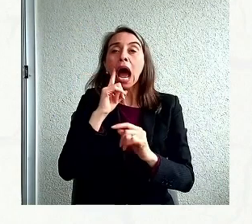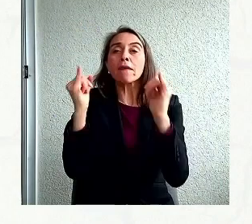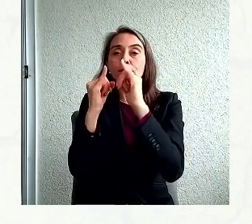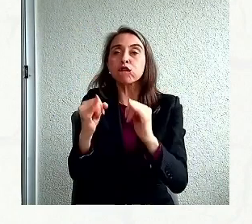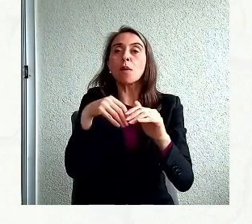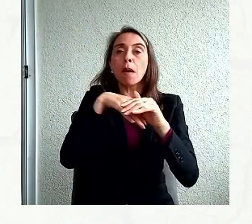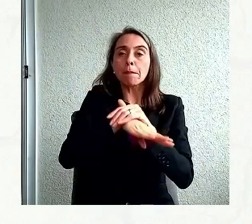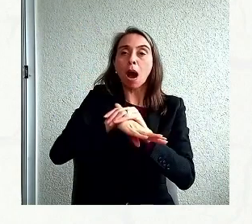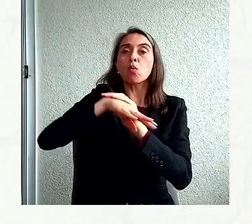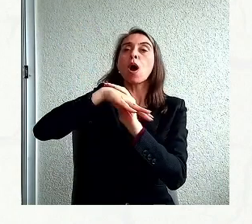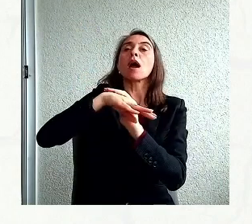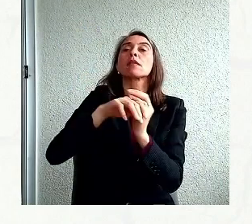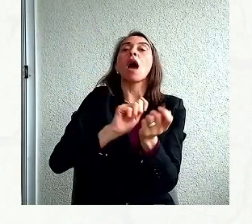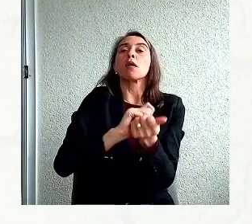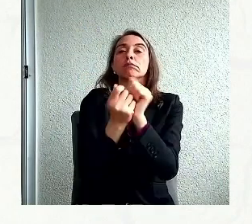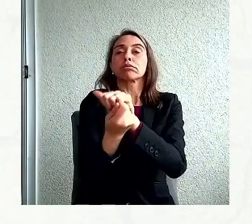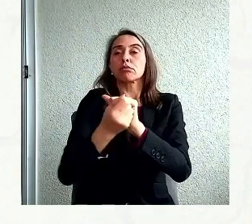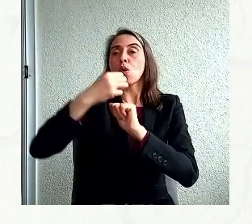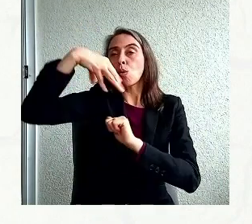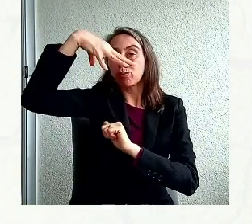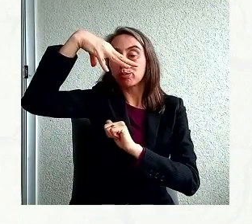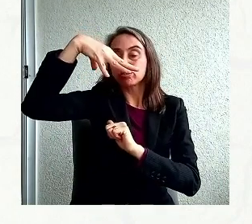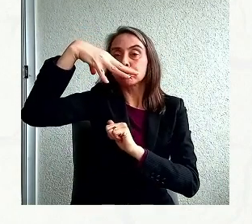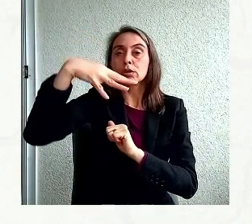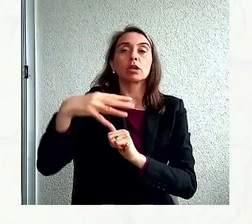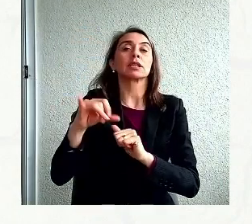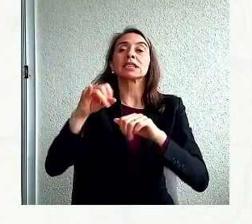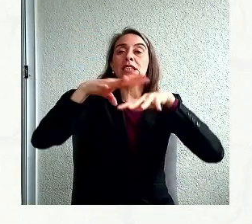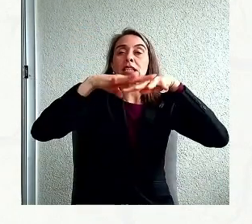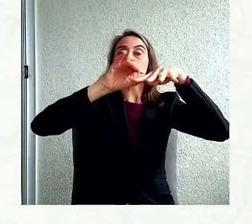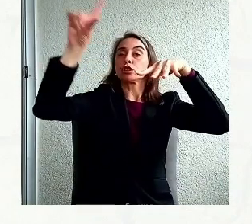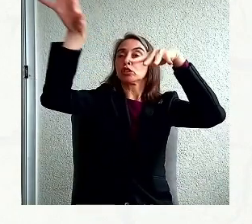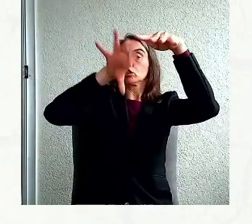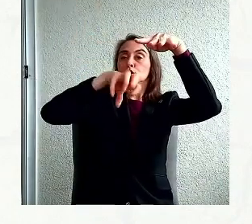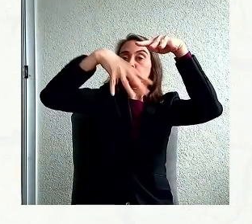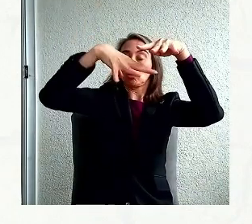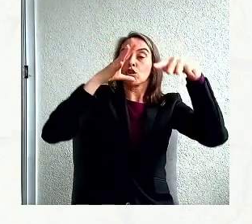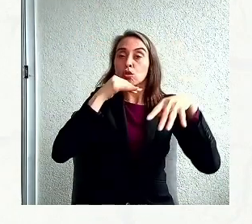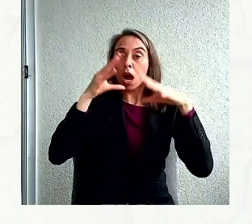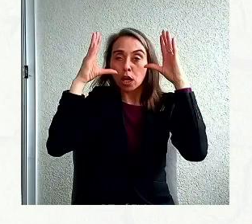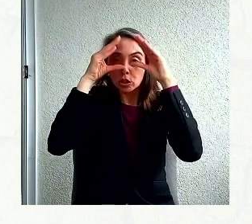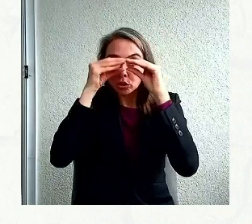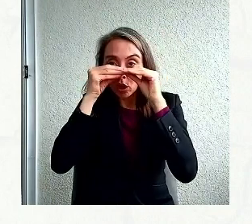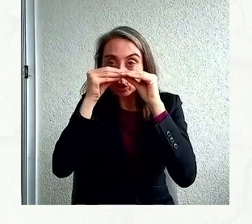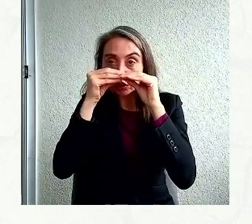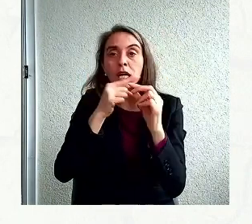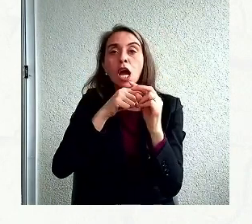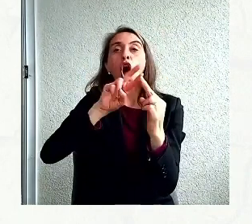cuando no hay energía solar, por ejemplo, la noche, hay que tener otras formas de generar